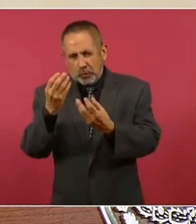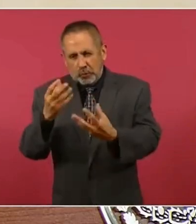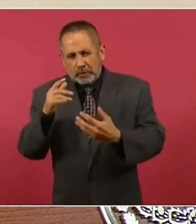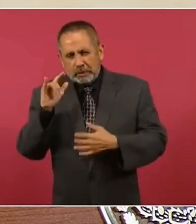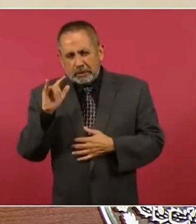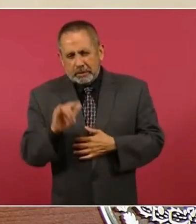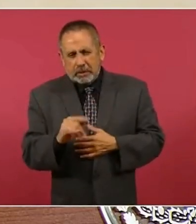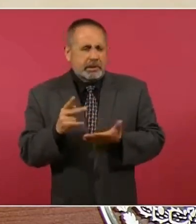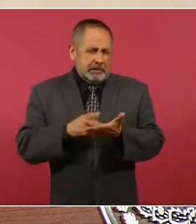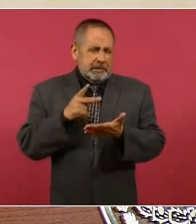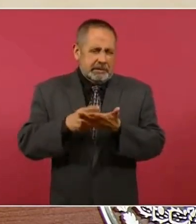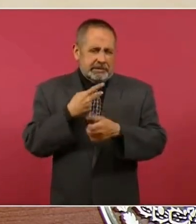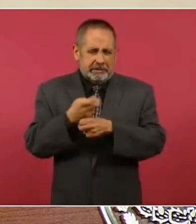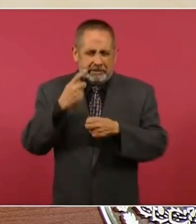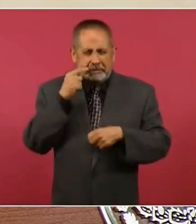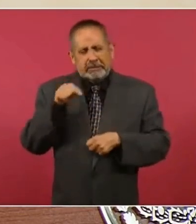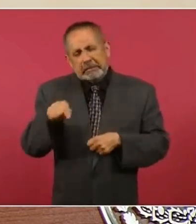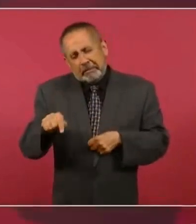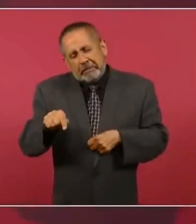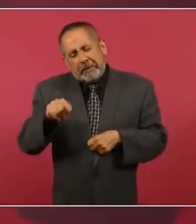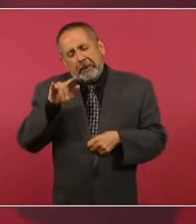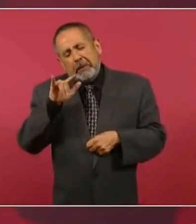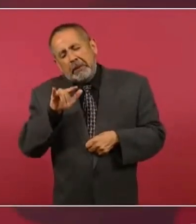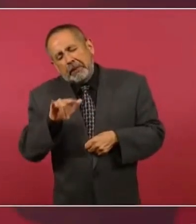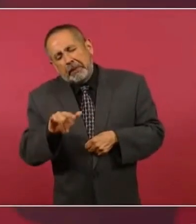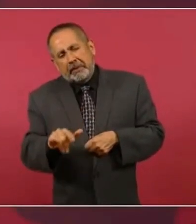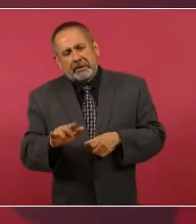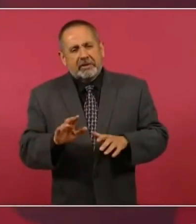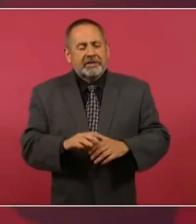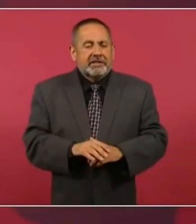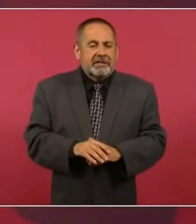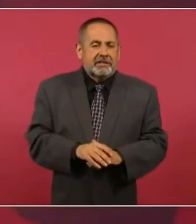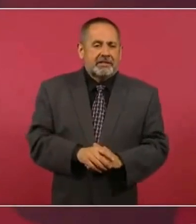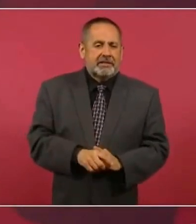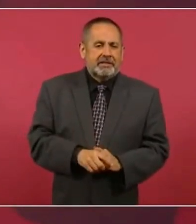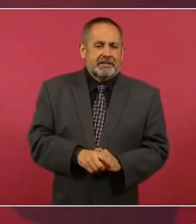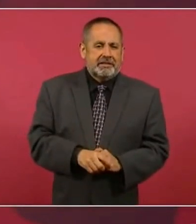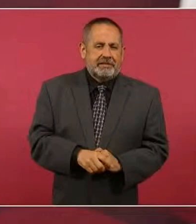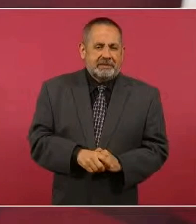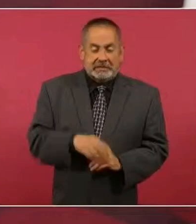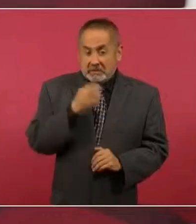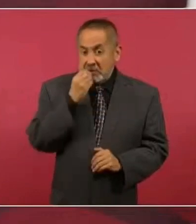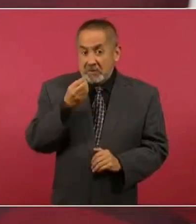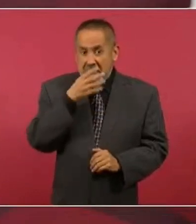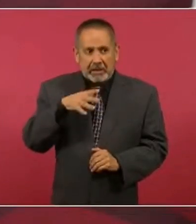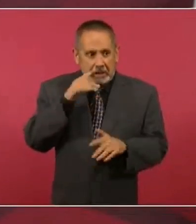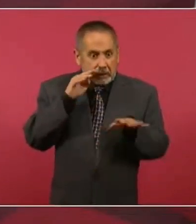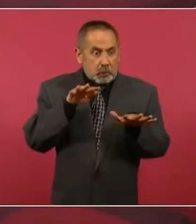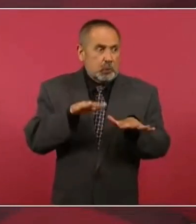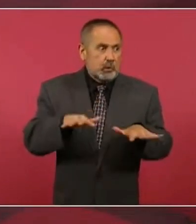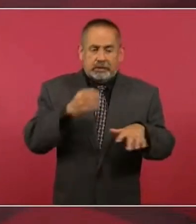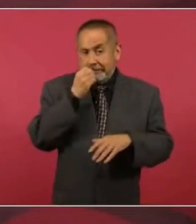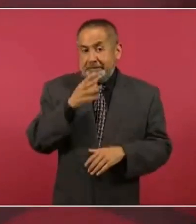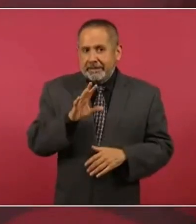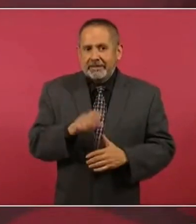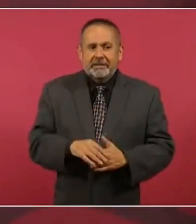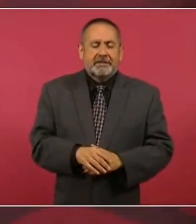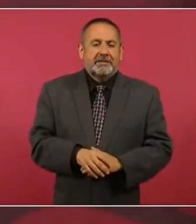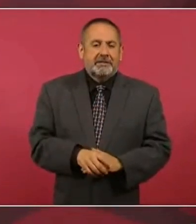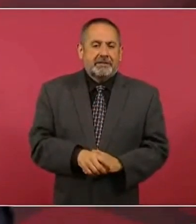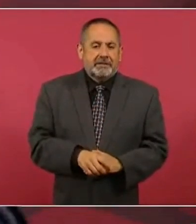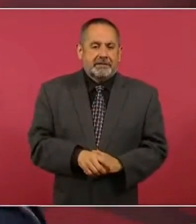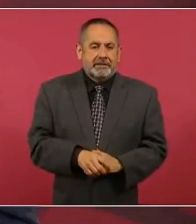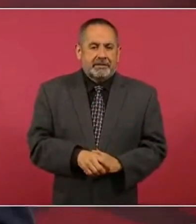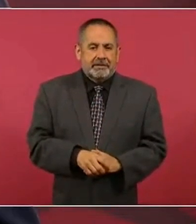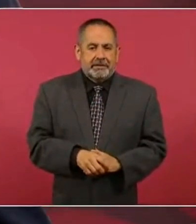Me invitaban varias veces, estuve en las cabinas, ¿no? Es interesante el aterrizaje.